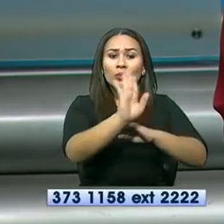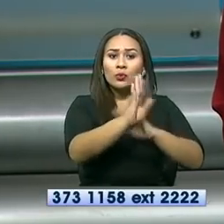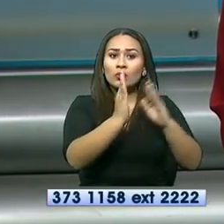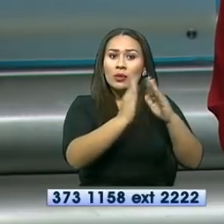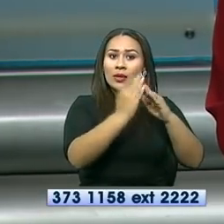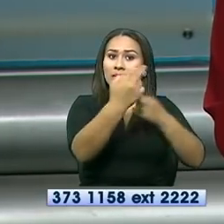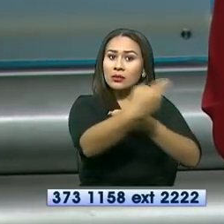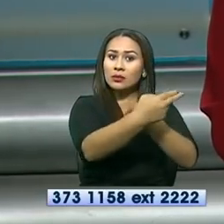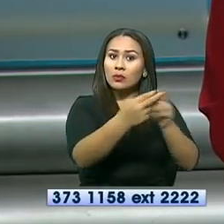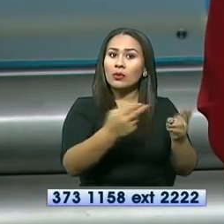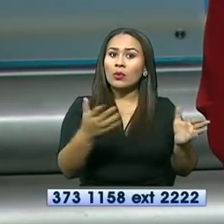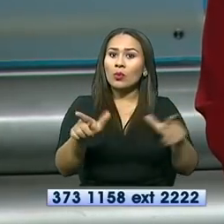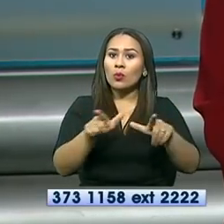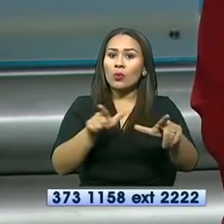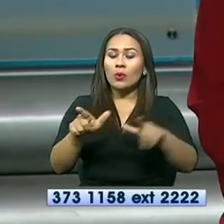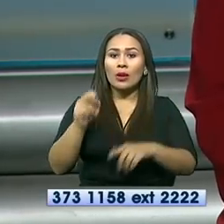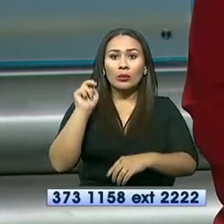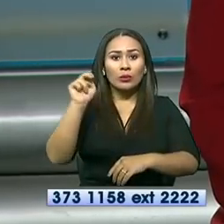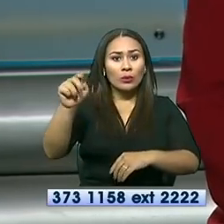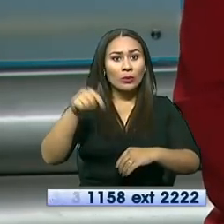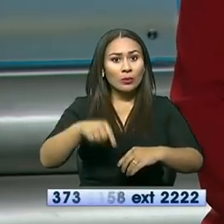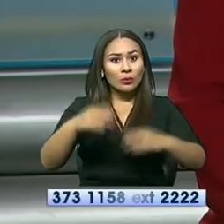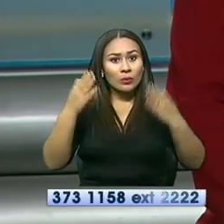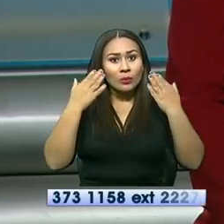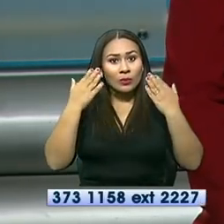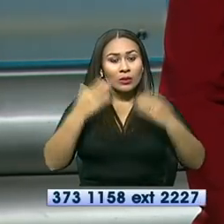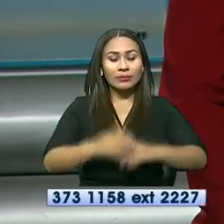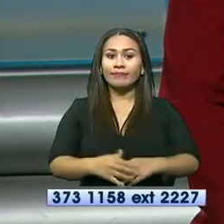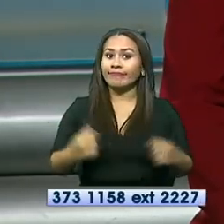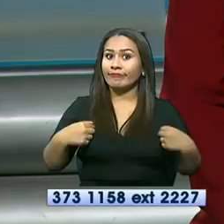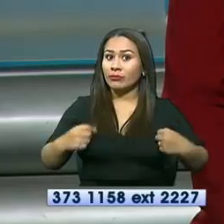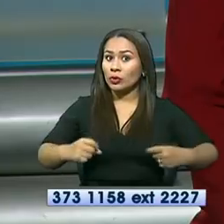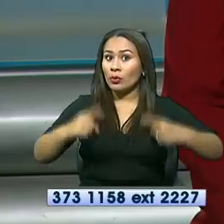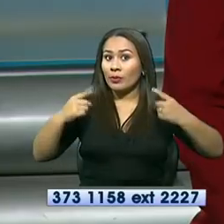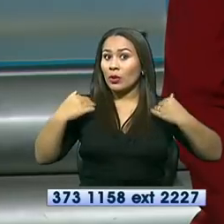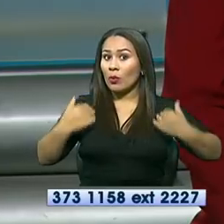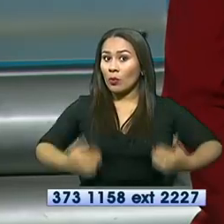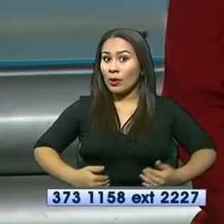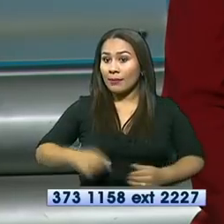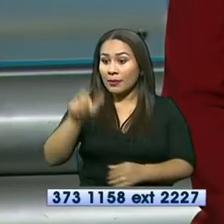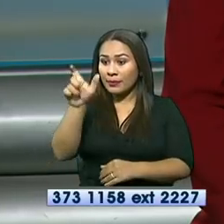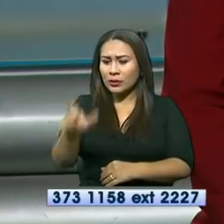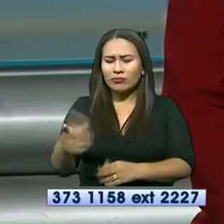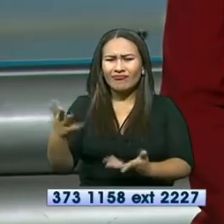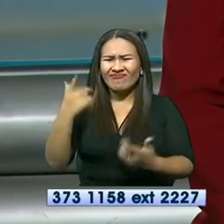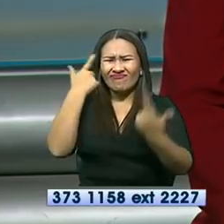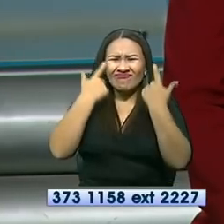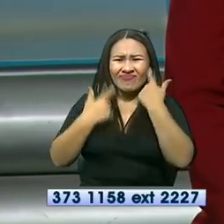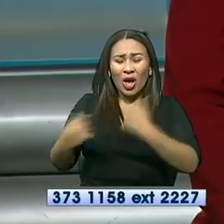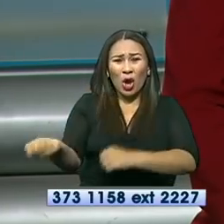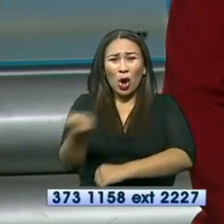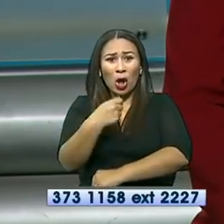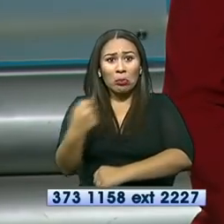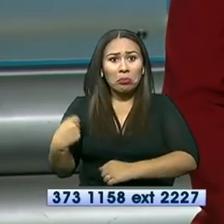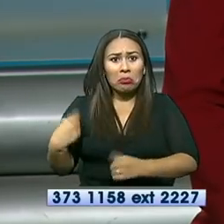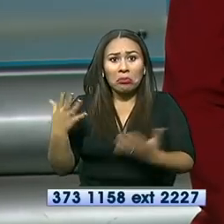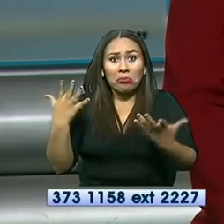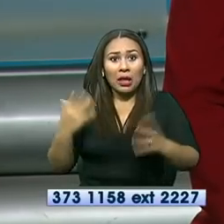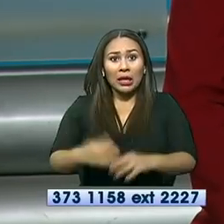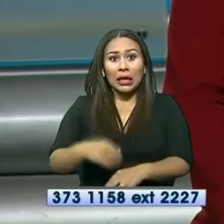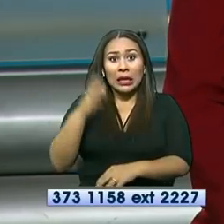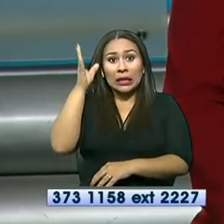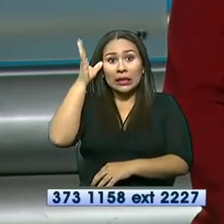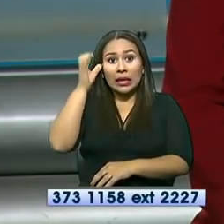el sector de Los Vergeles, esto en el norte de Guayaquil. El cuerpo no presentaba heridas. Vecinos presumen que